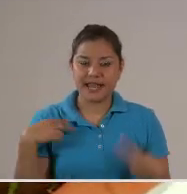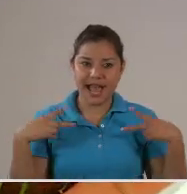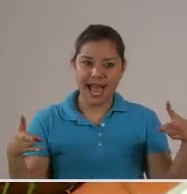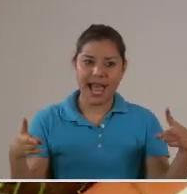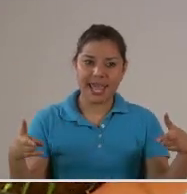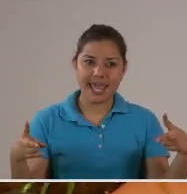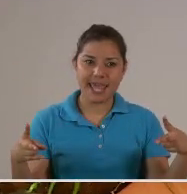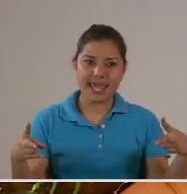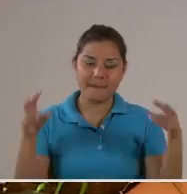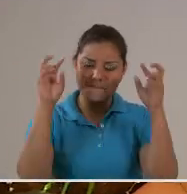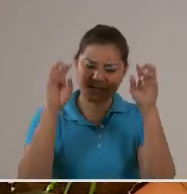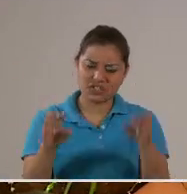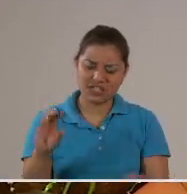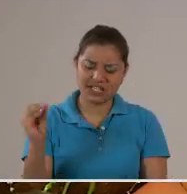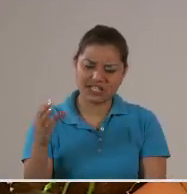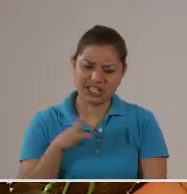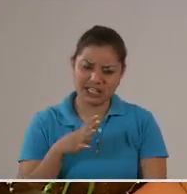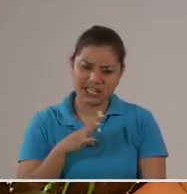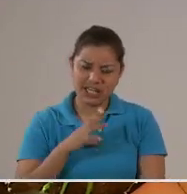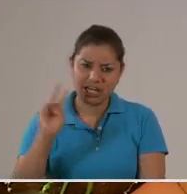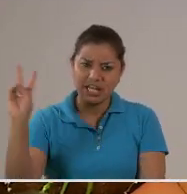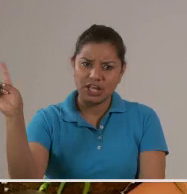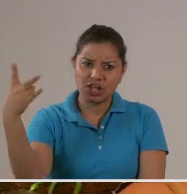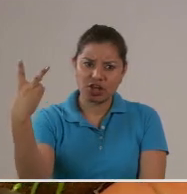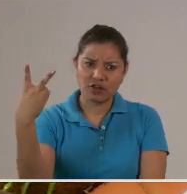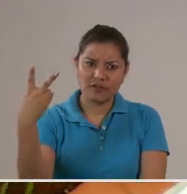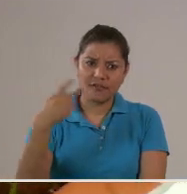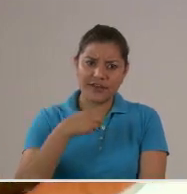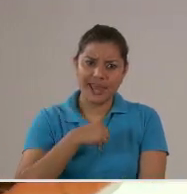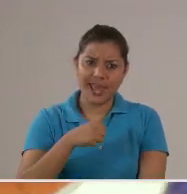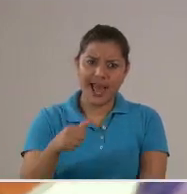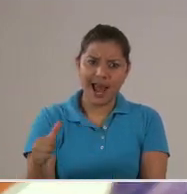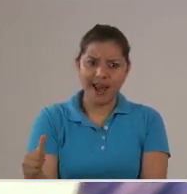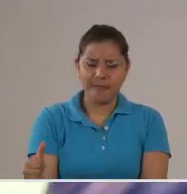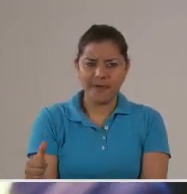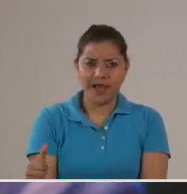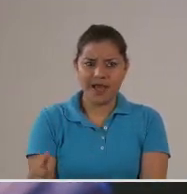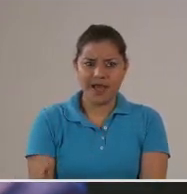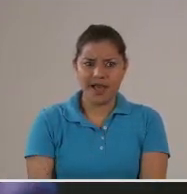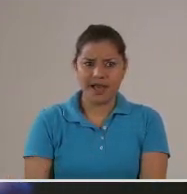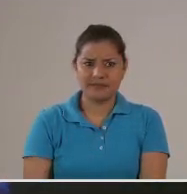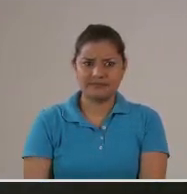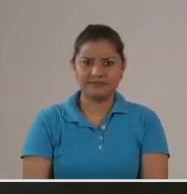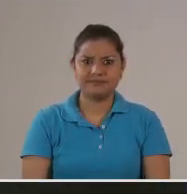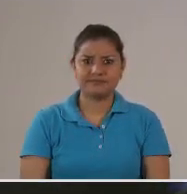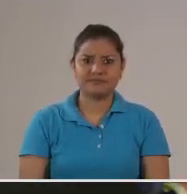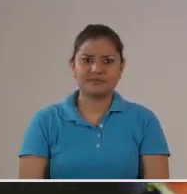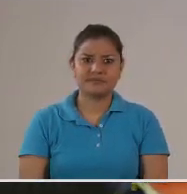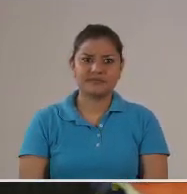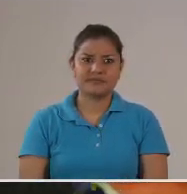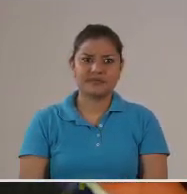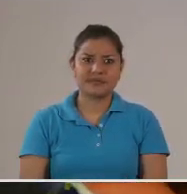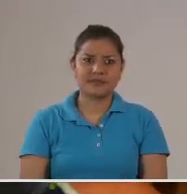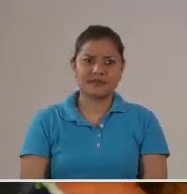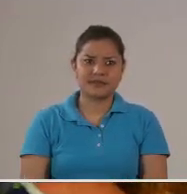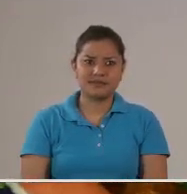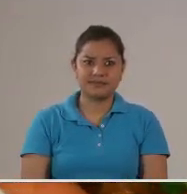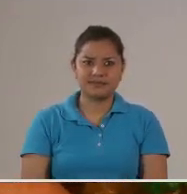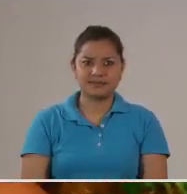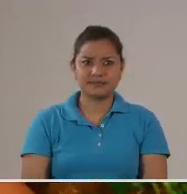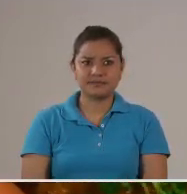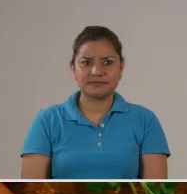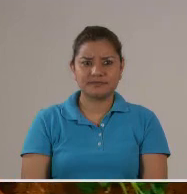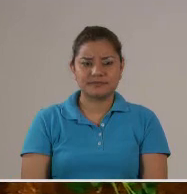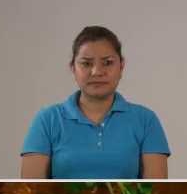alma algunos le llaman a eso que son bipolares yo yo diría Bueno está bien el hombre le pone nombres a las